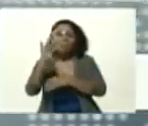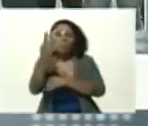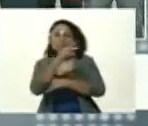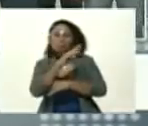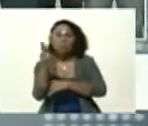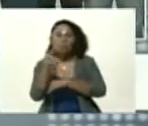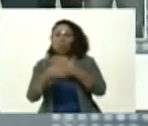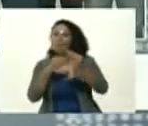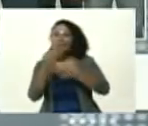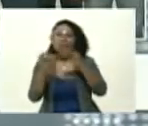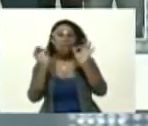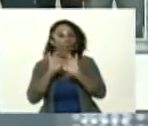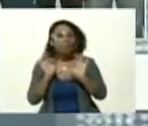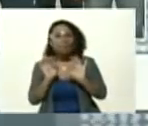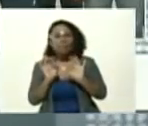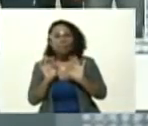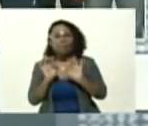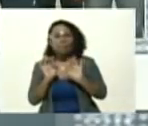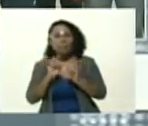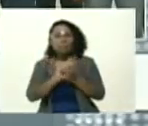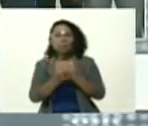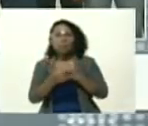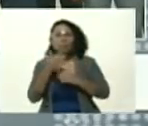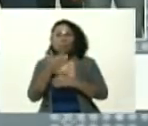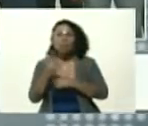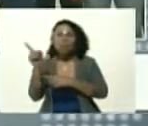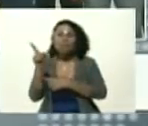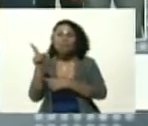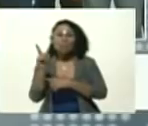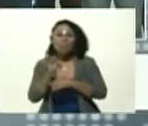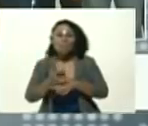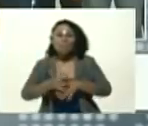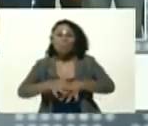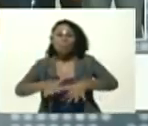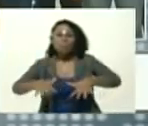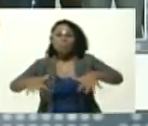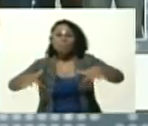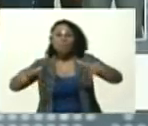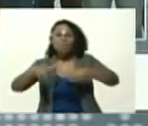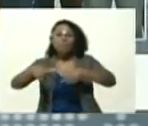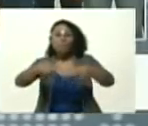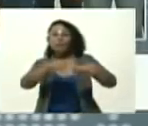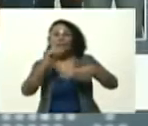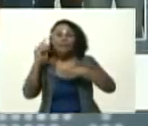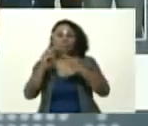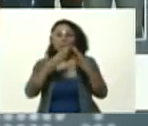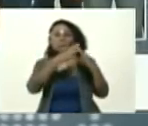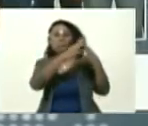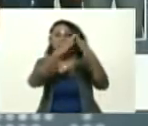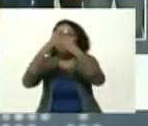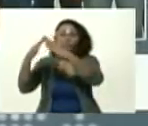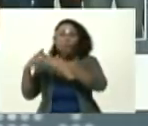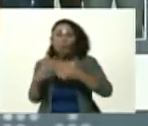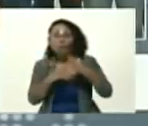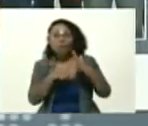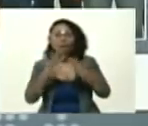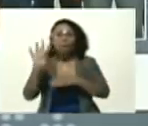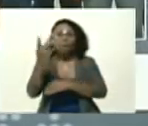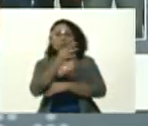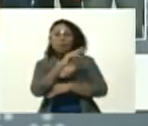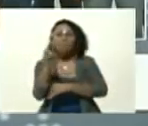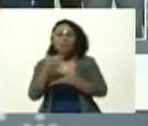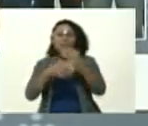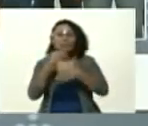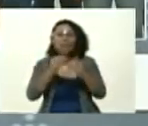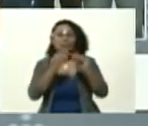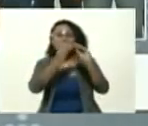República y no hicieron nada. Al contrario, permitieron que se poblaran las zonas de mayor riesgo. La Cuarta República permitió que se